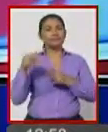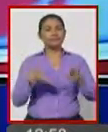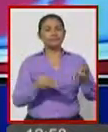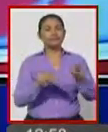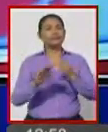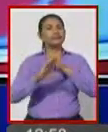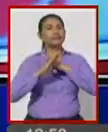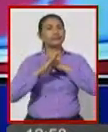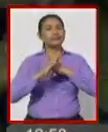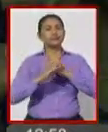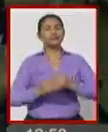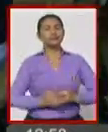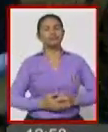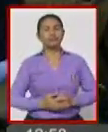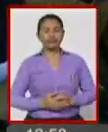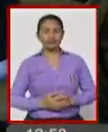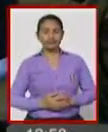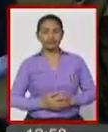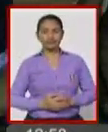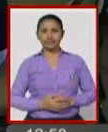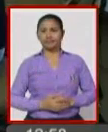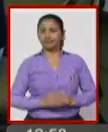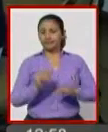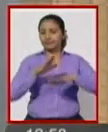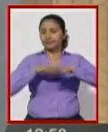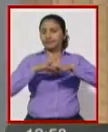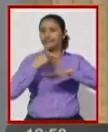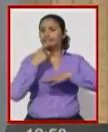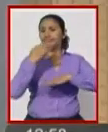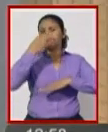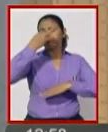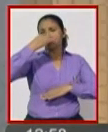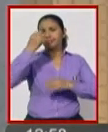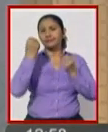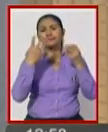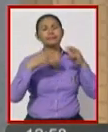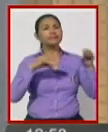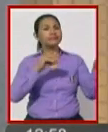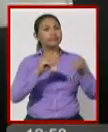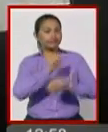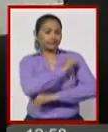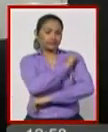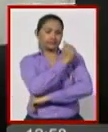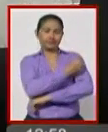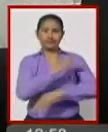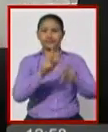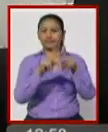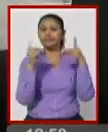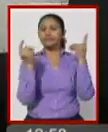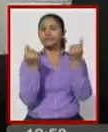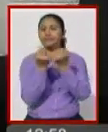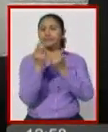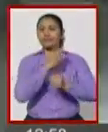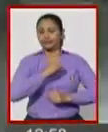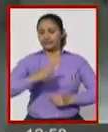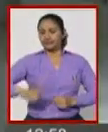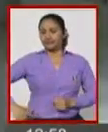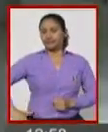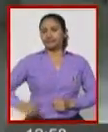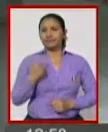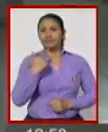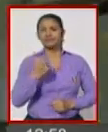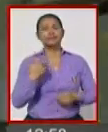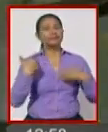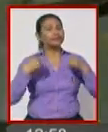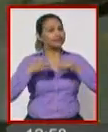de prevención. La alerta roja por influenza ha movilizado a autoridades departamentales y municipales que